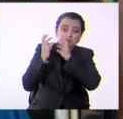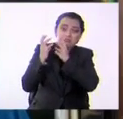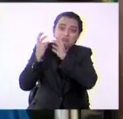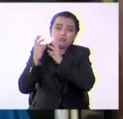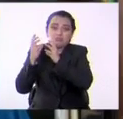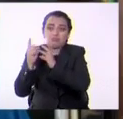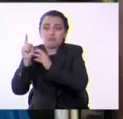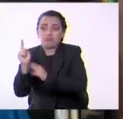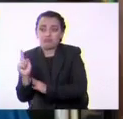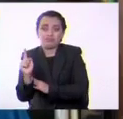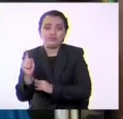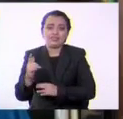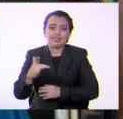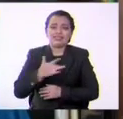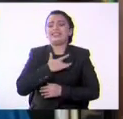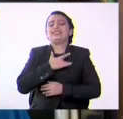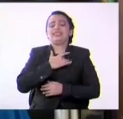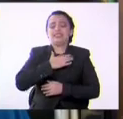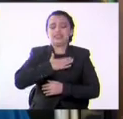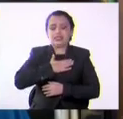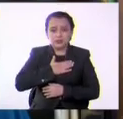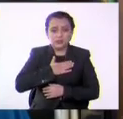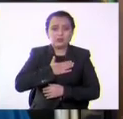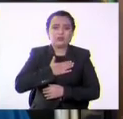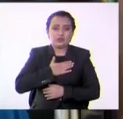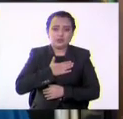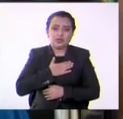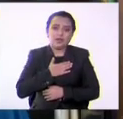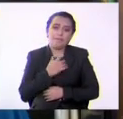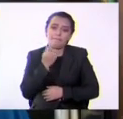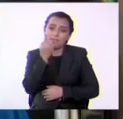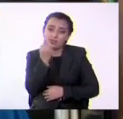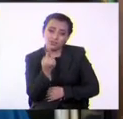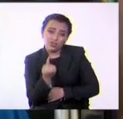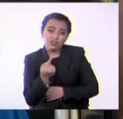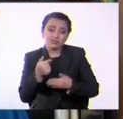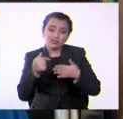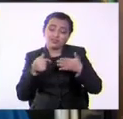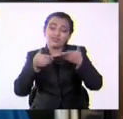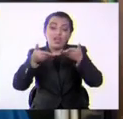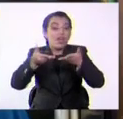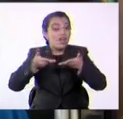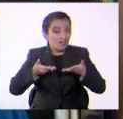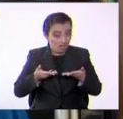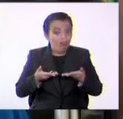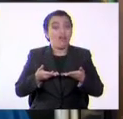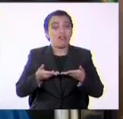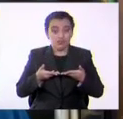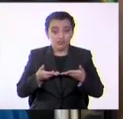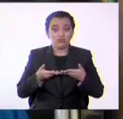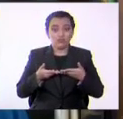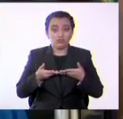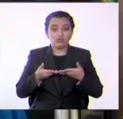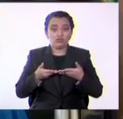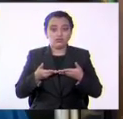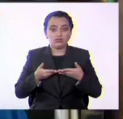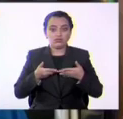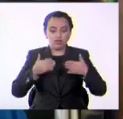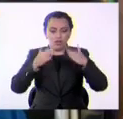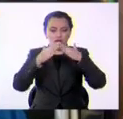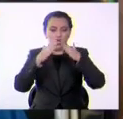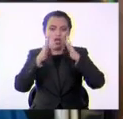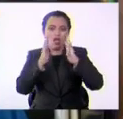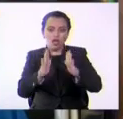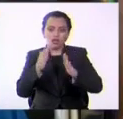manera simbólica también, a pobladores que tienen derechos humanos y derechos de habitar los territorios que por